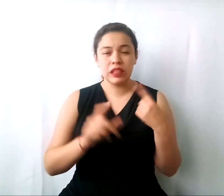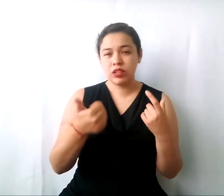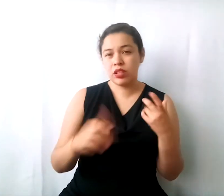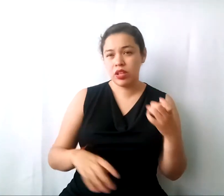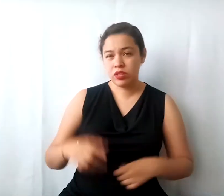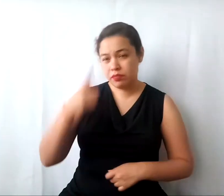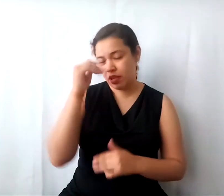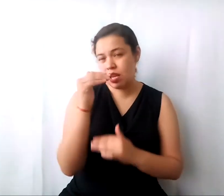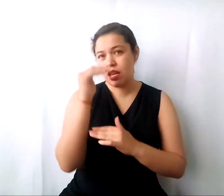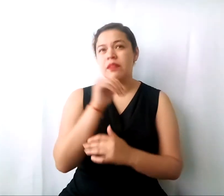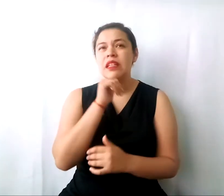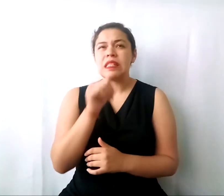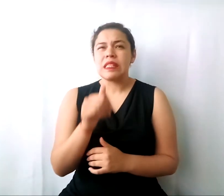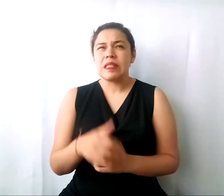limitación?